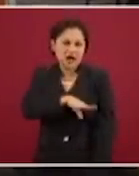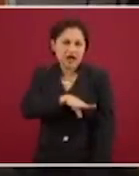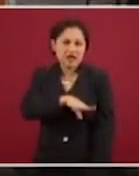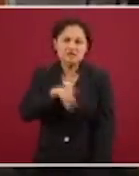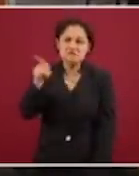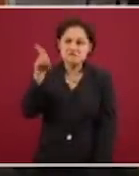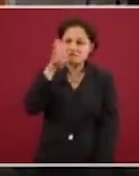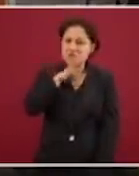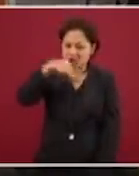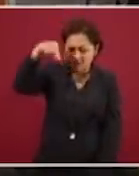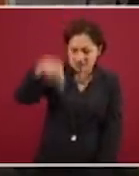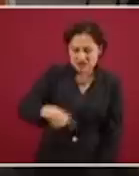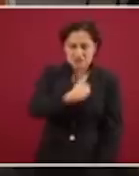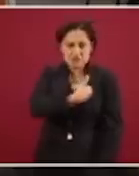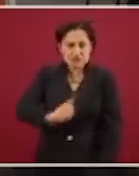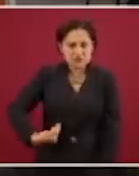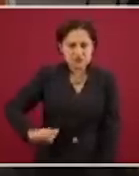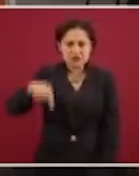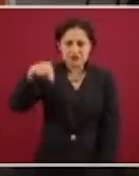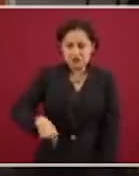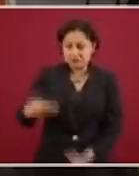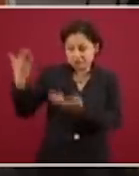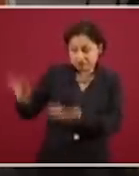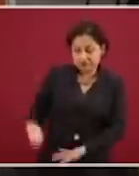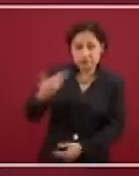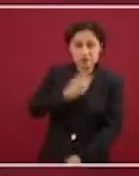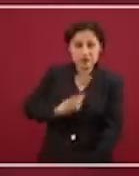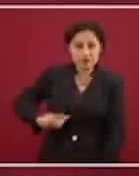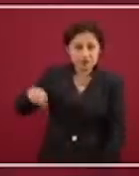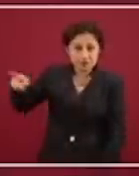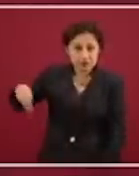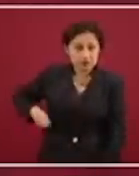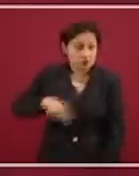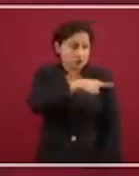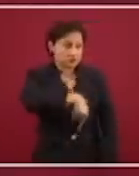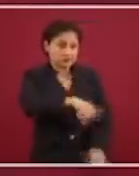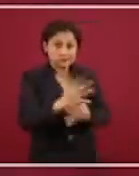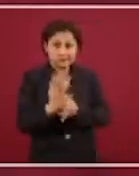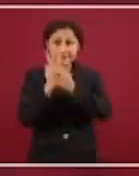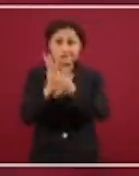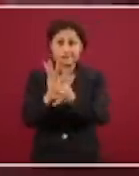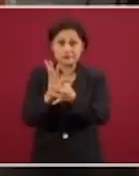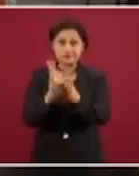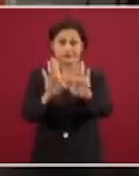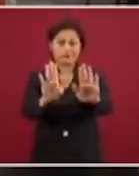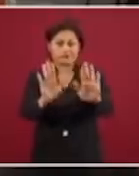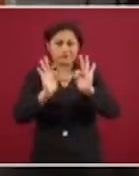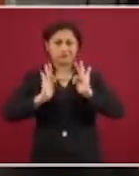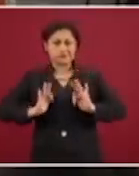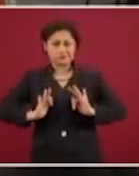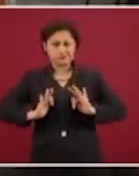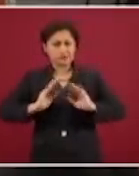este recinto o hasta esta persona que es el jefe de la nación. Tengamos claridad también en ese